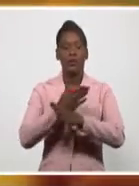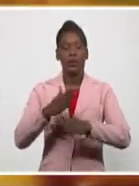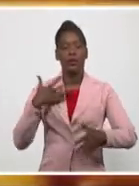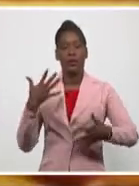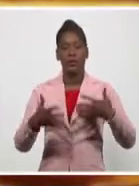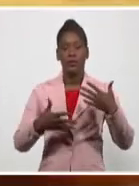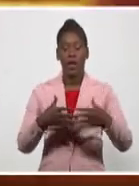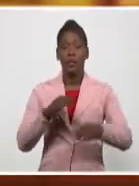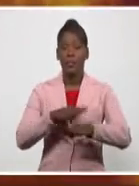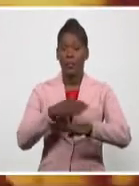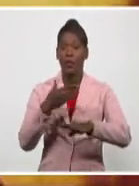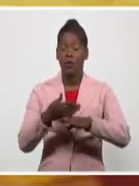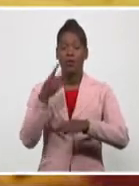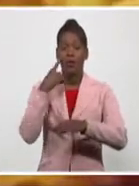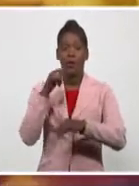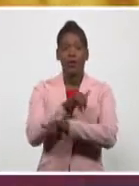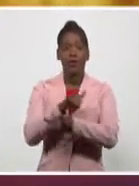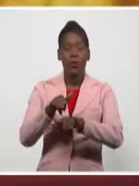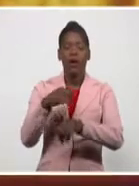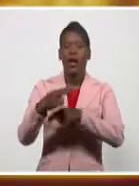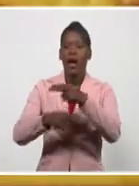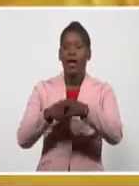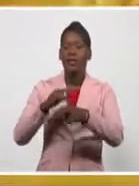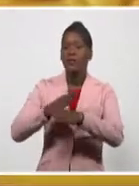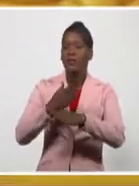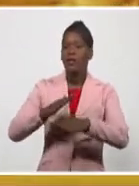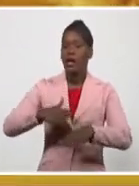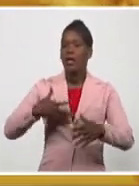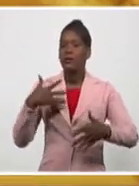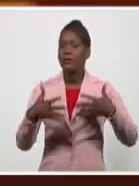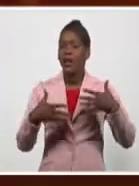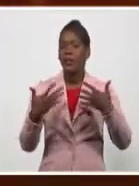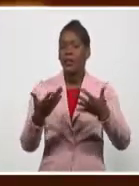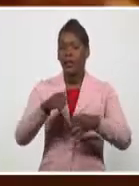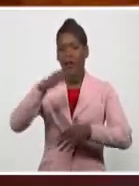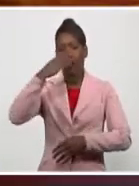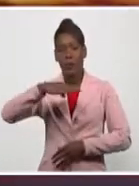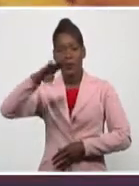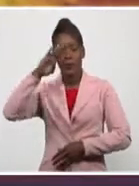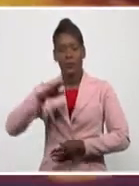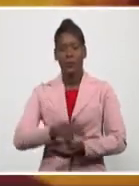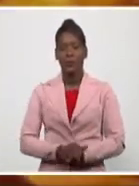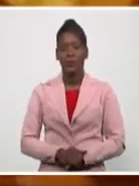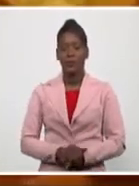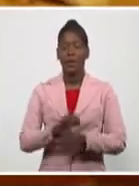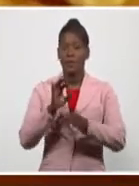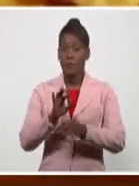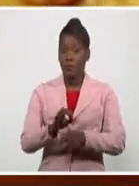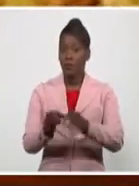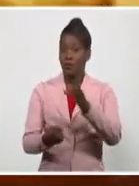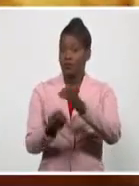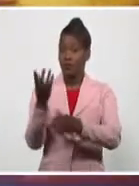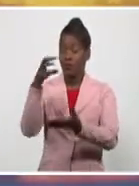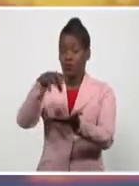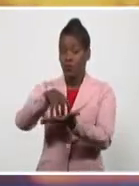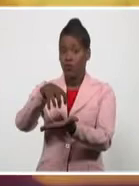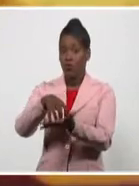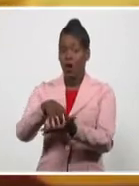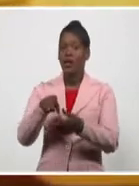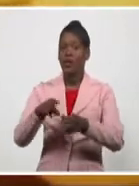que sirve a quienes buscan una inadmisible restauración capitalista en Cuba, la institución fundada por Aidé Santa María ratifica